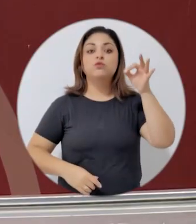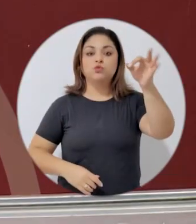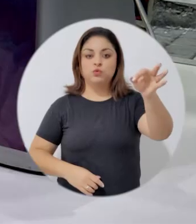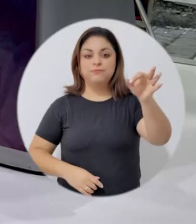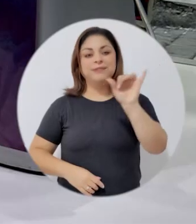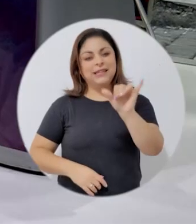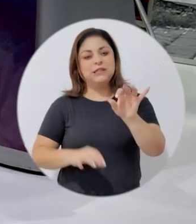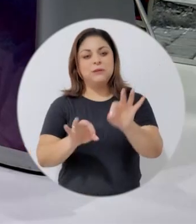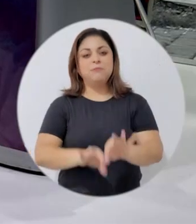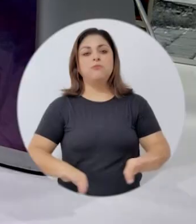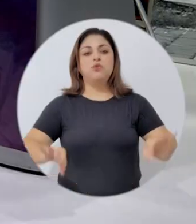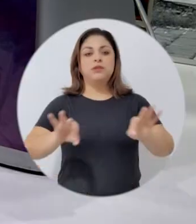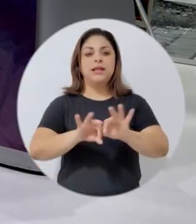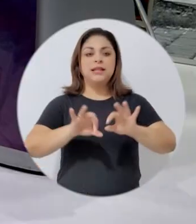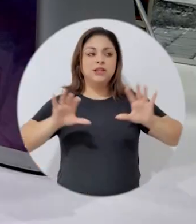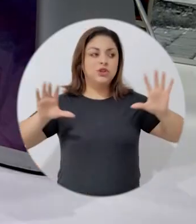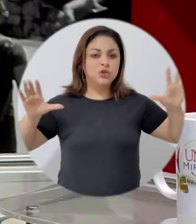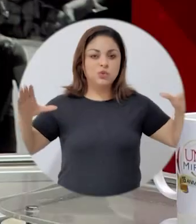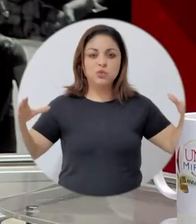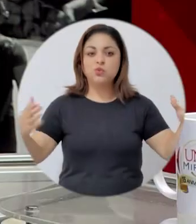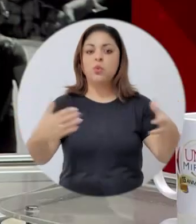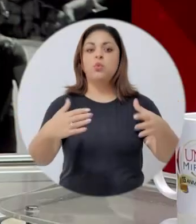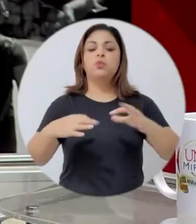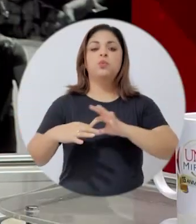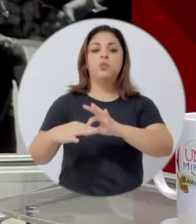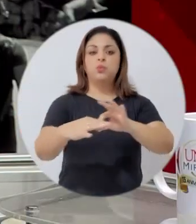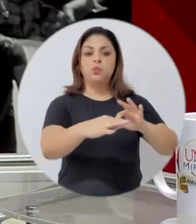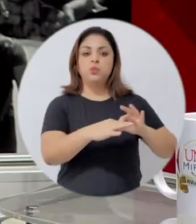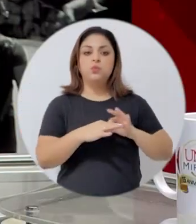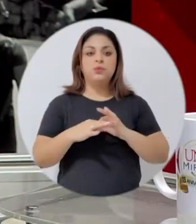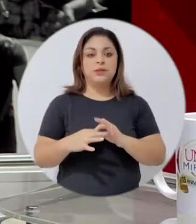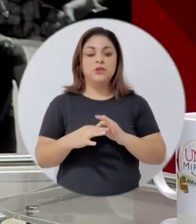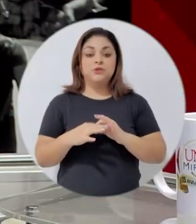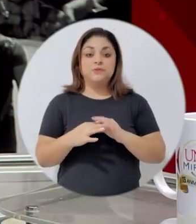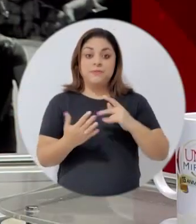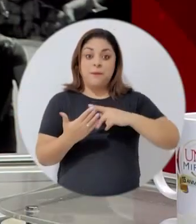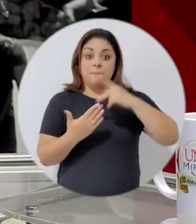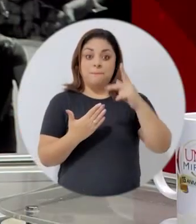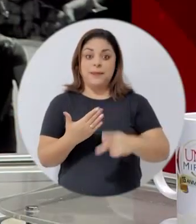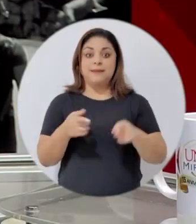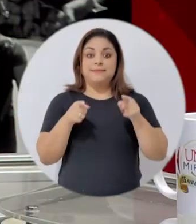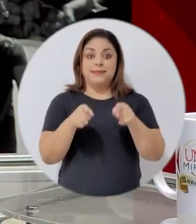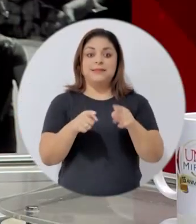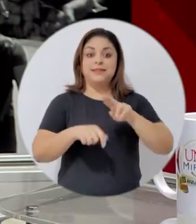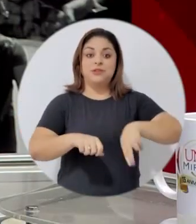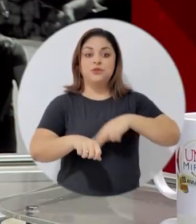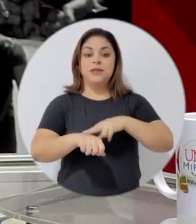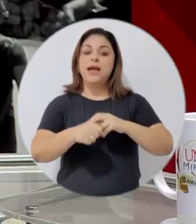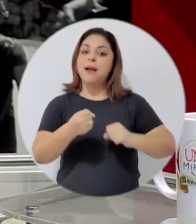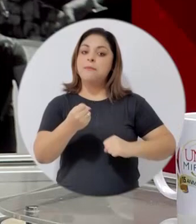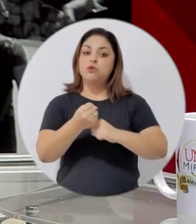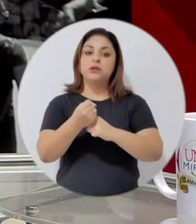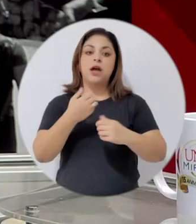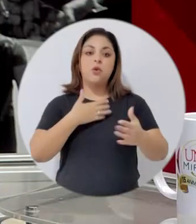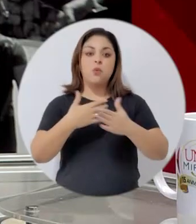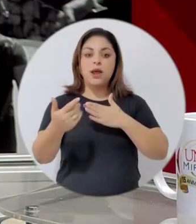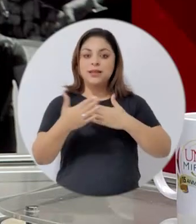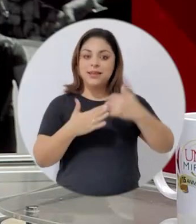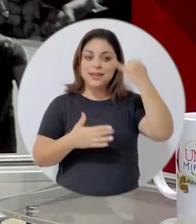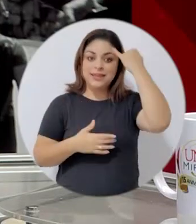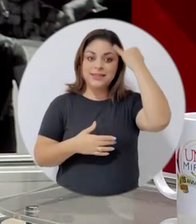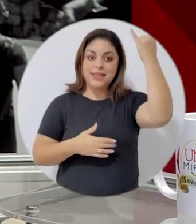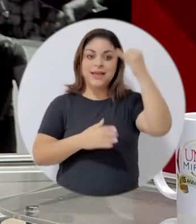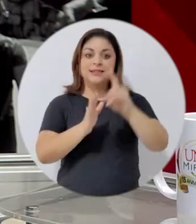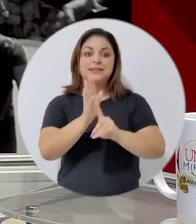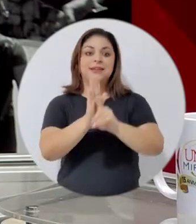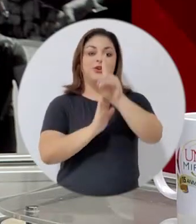uno a uno en nuestros hogares, en nuestras comunidades, que nos sumamos a este plan nacional y que apoyemos también cualquier iniciativa que